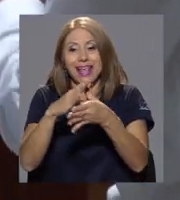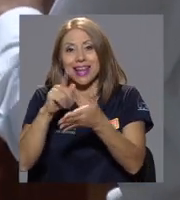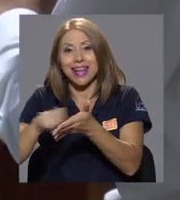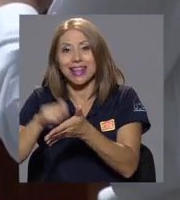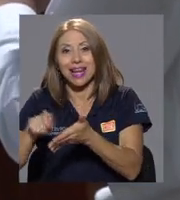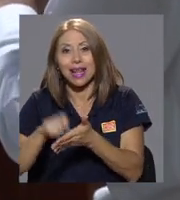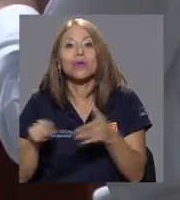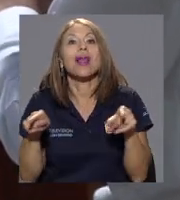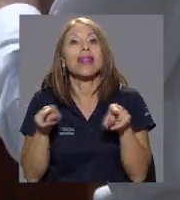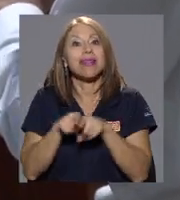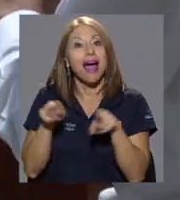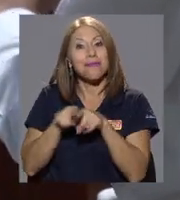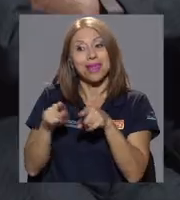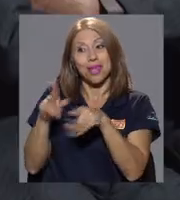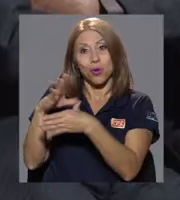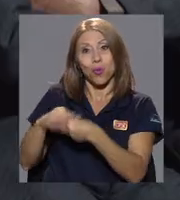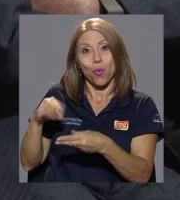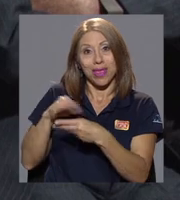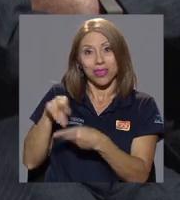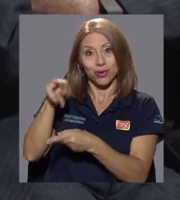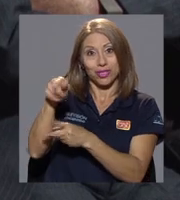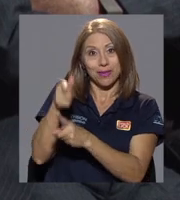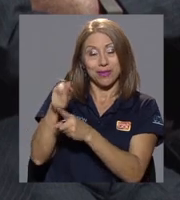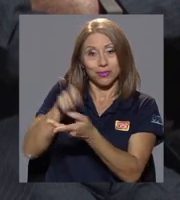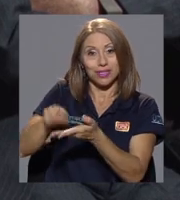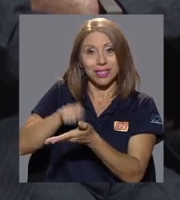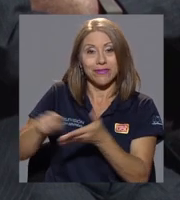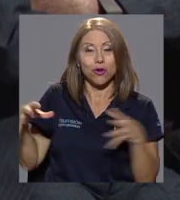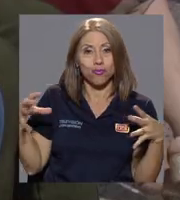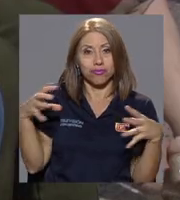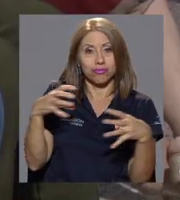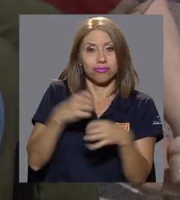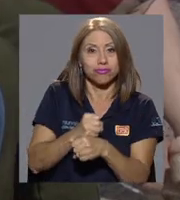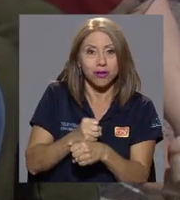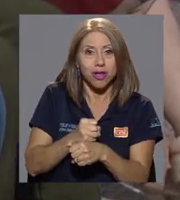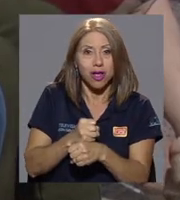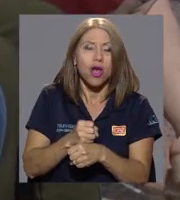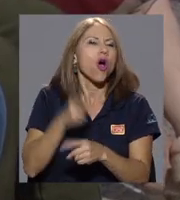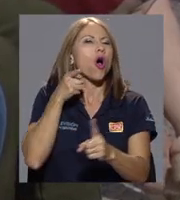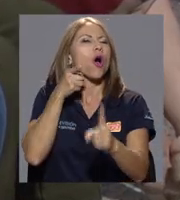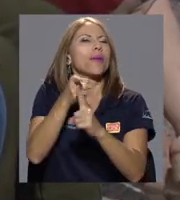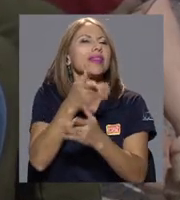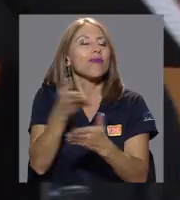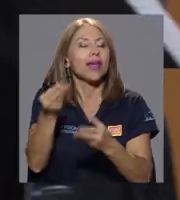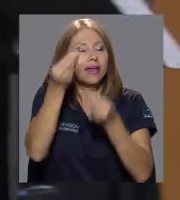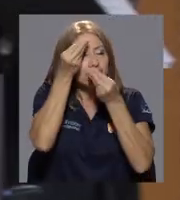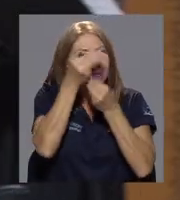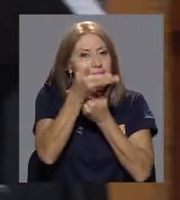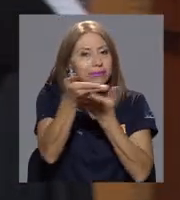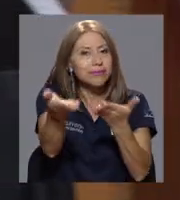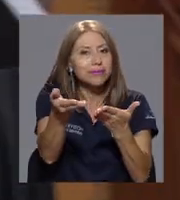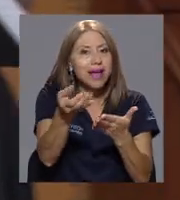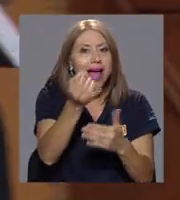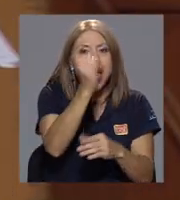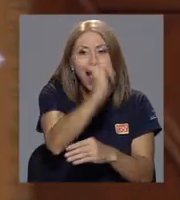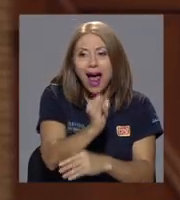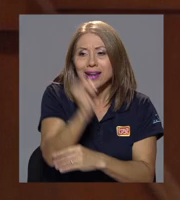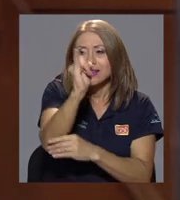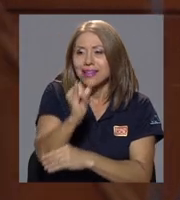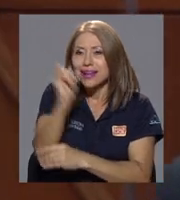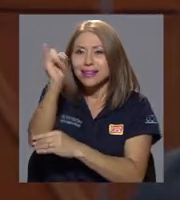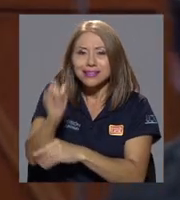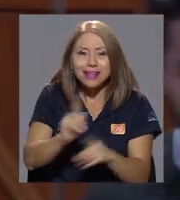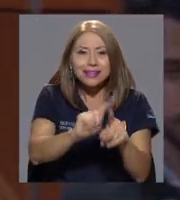cuentos escritos también por él, con el objetivo de comunicar al público que cuando las artes colaboran entre sí, logran